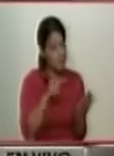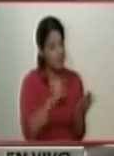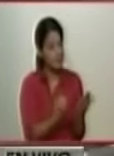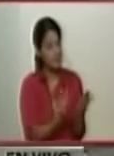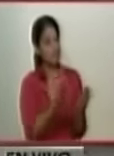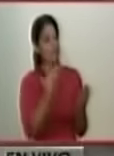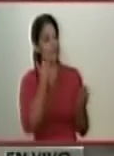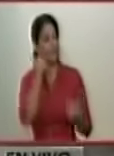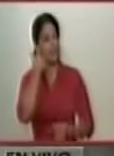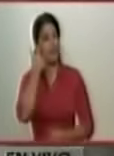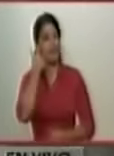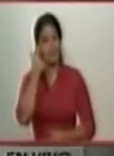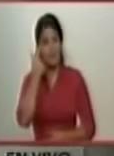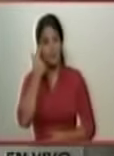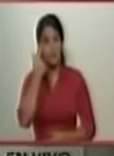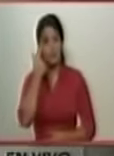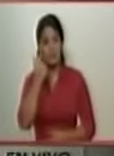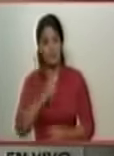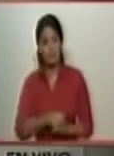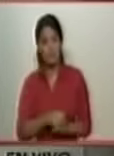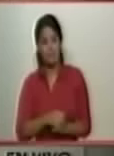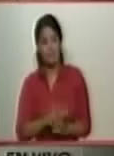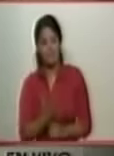junto a esa